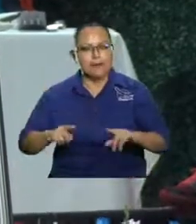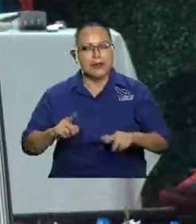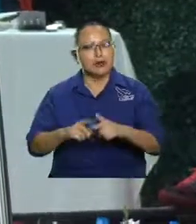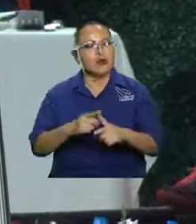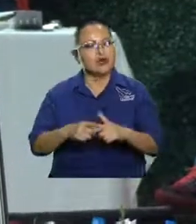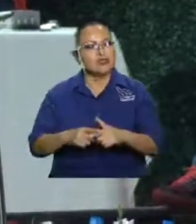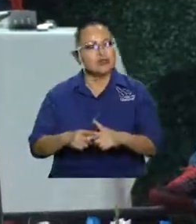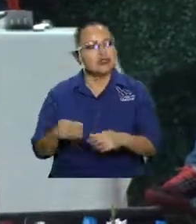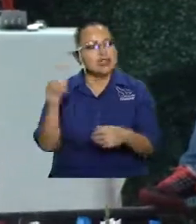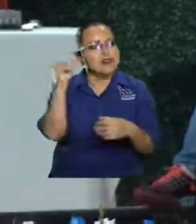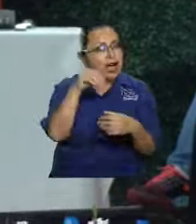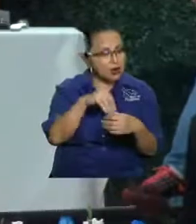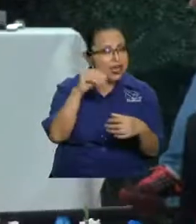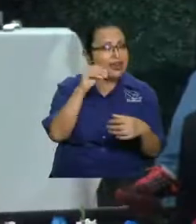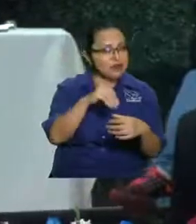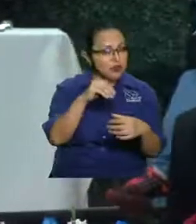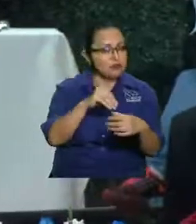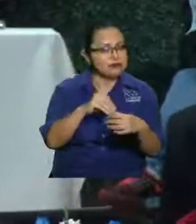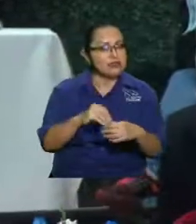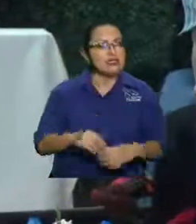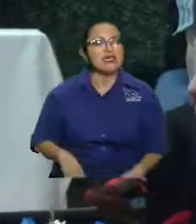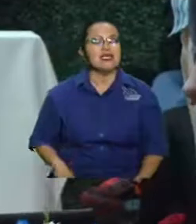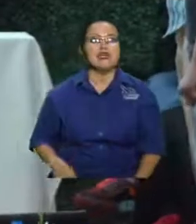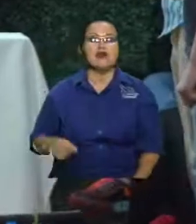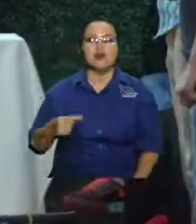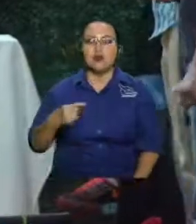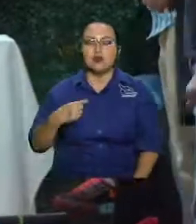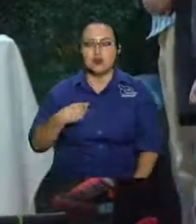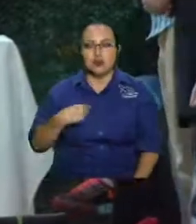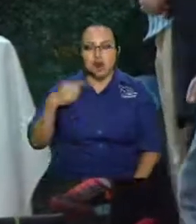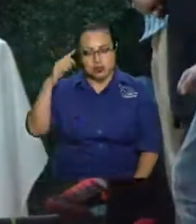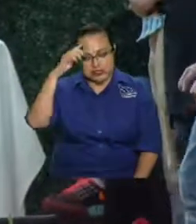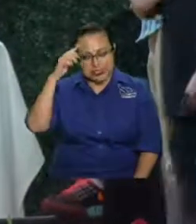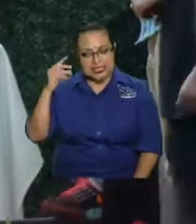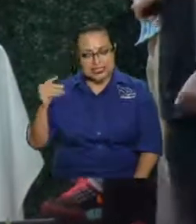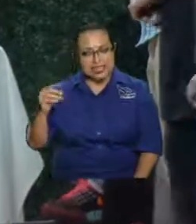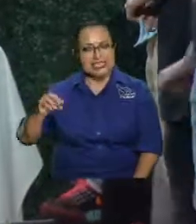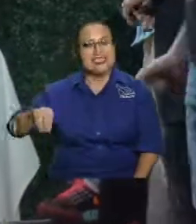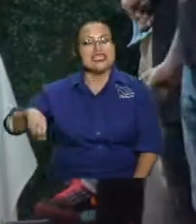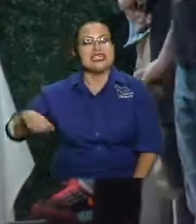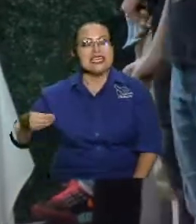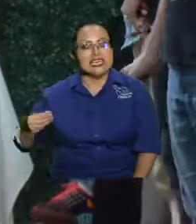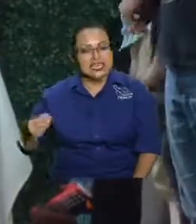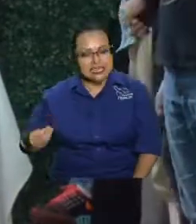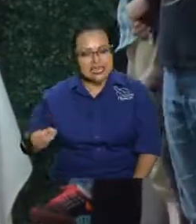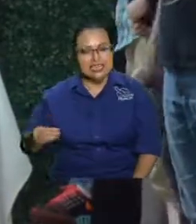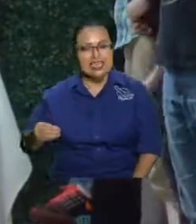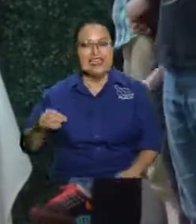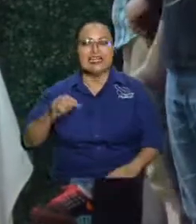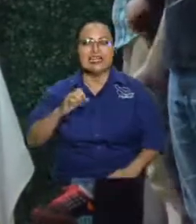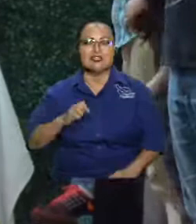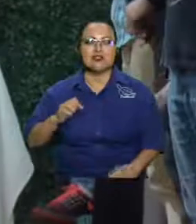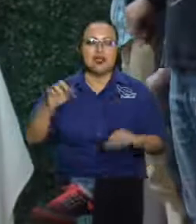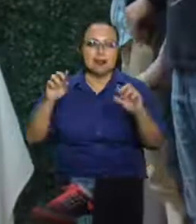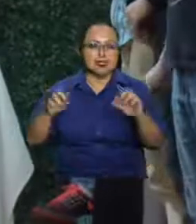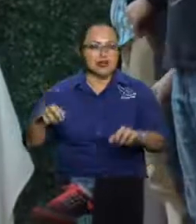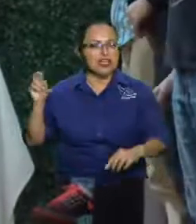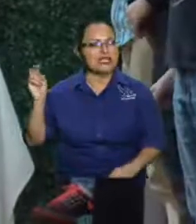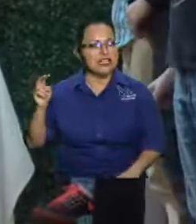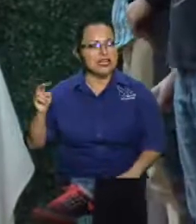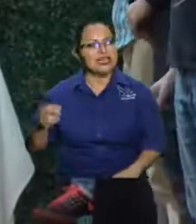Pero cuando se va ahorrando, puede llegar el momento en que uno decide, define, discierne quién es un